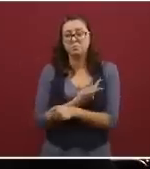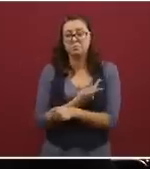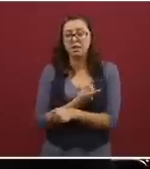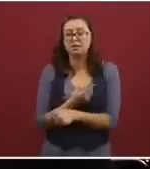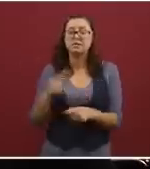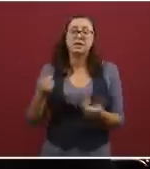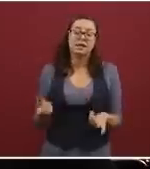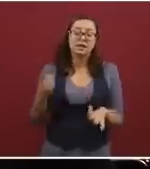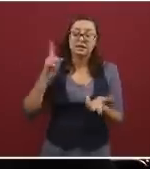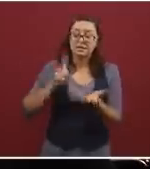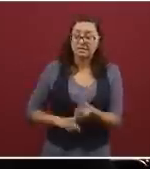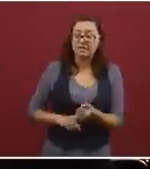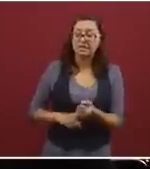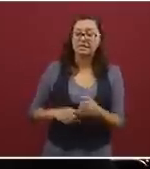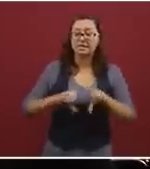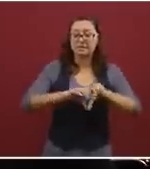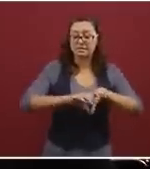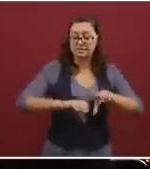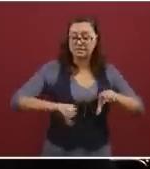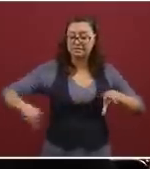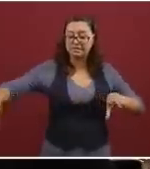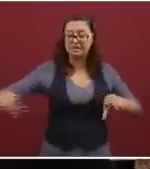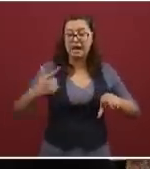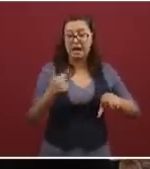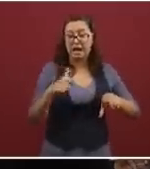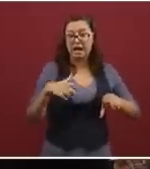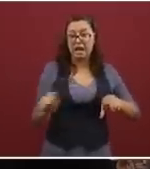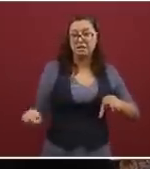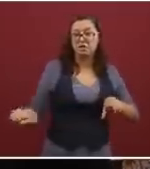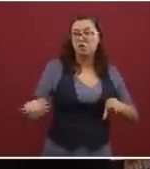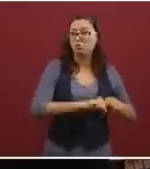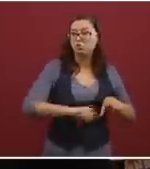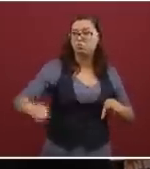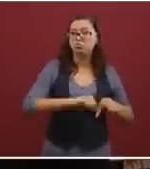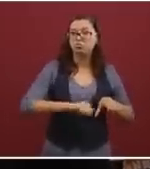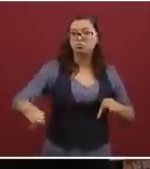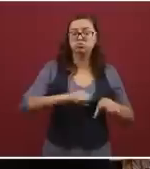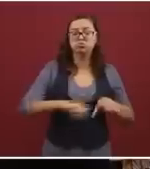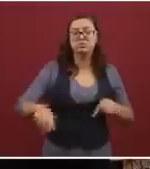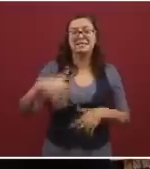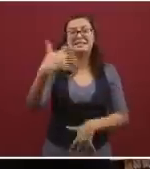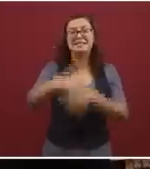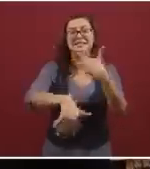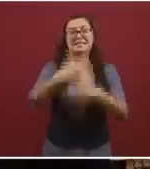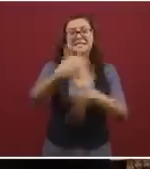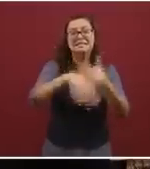bombeo neumático, esto tiene que ver con el gas, tuvimos 15 fallas,